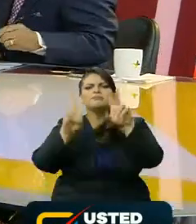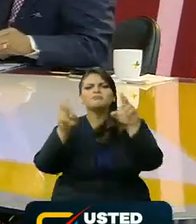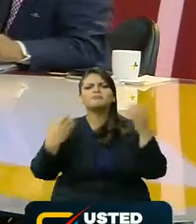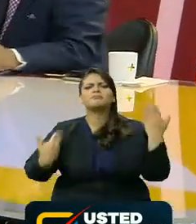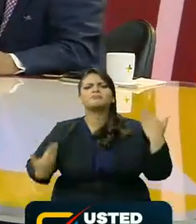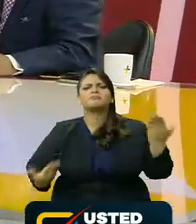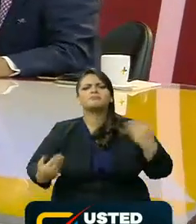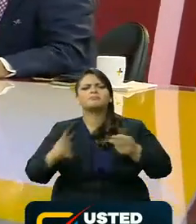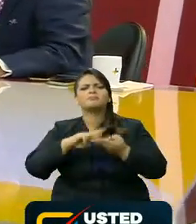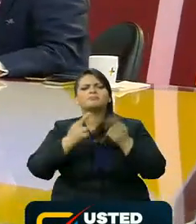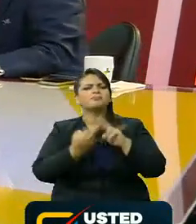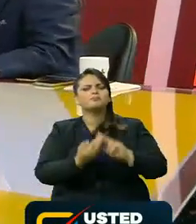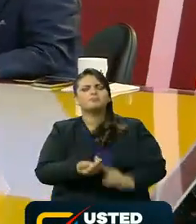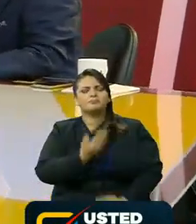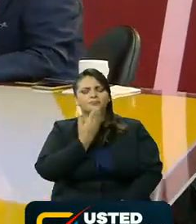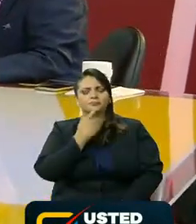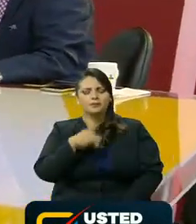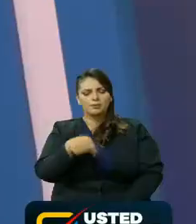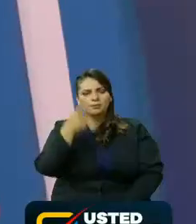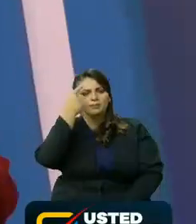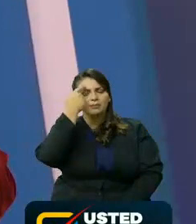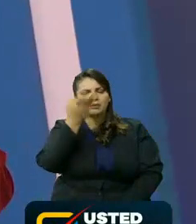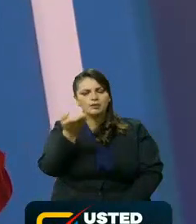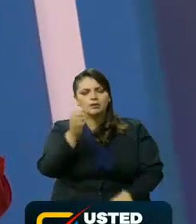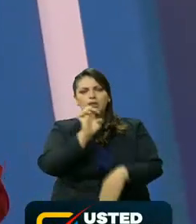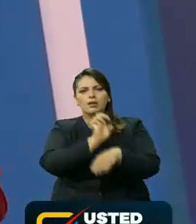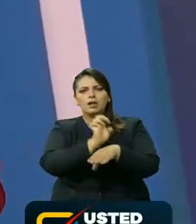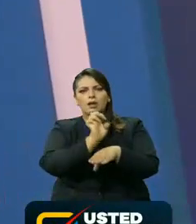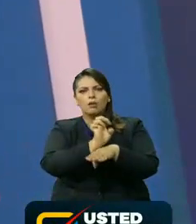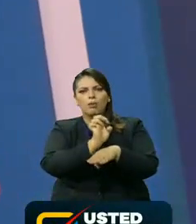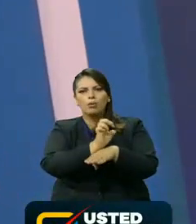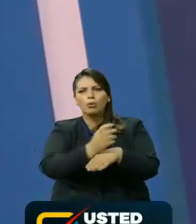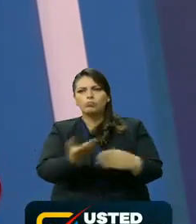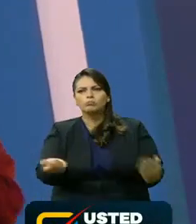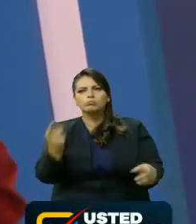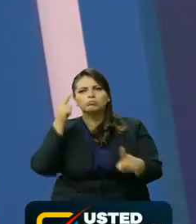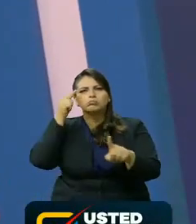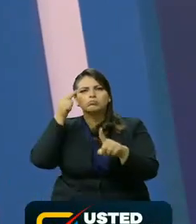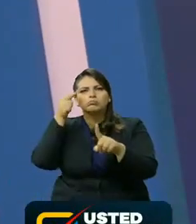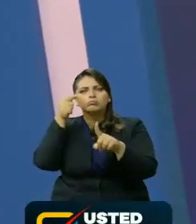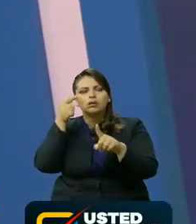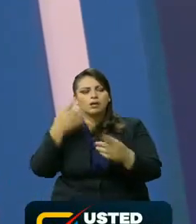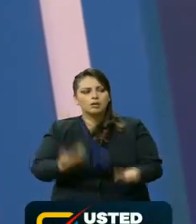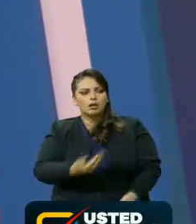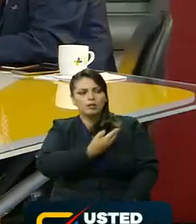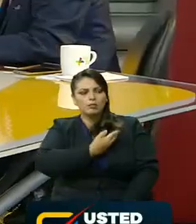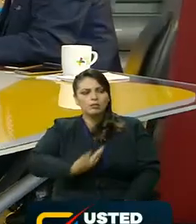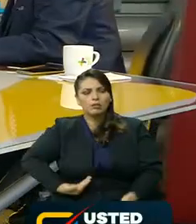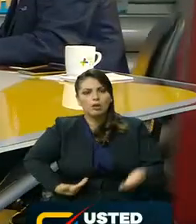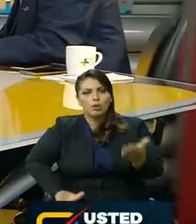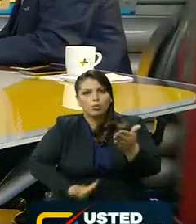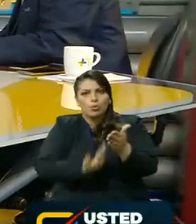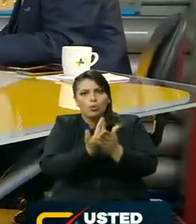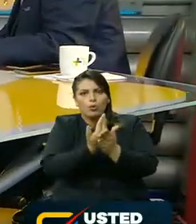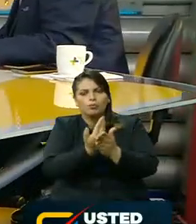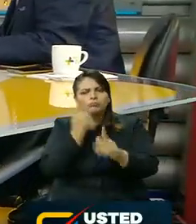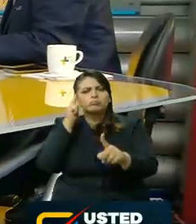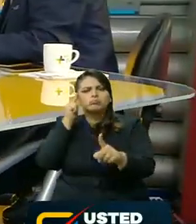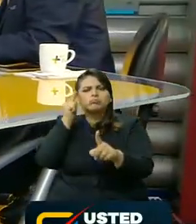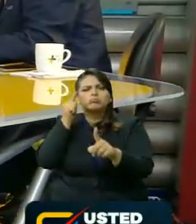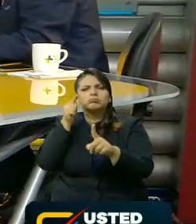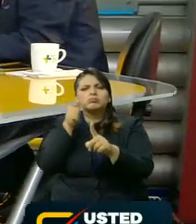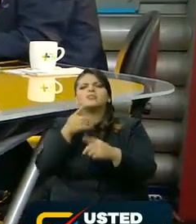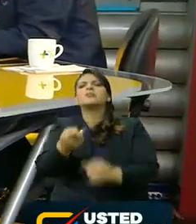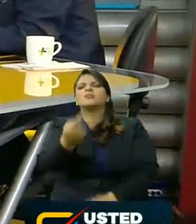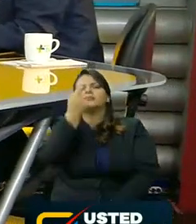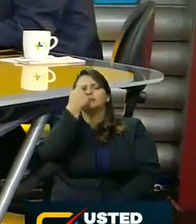debe encaminarse el Ecuador con un futuro y nuevo gobernante? Indistintamente de su ideología. No,